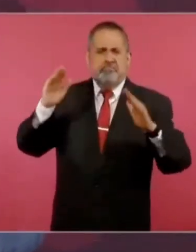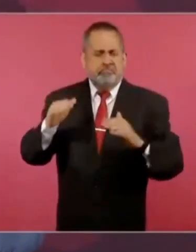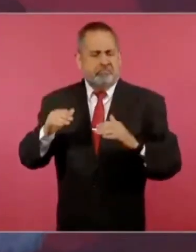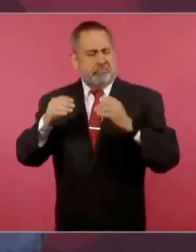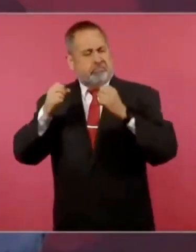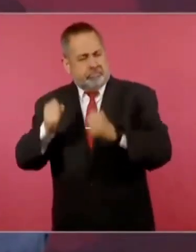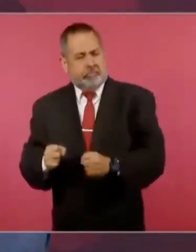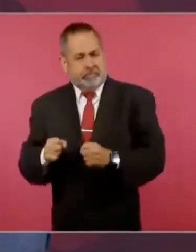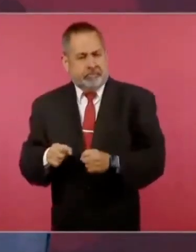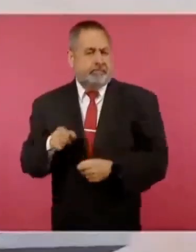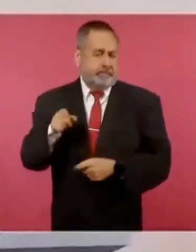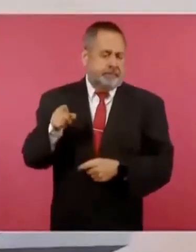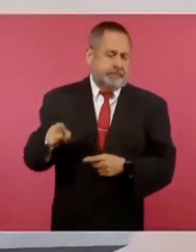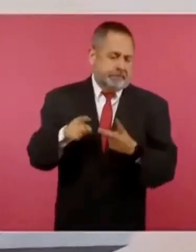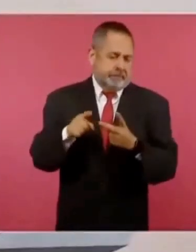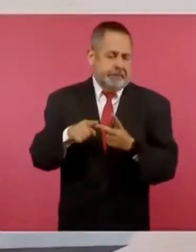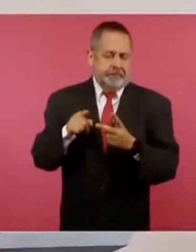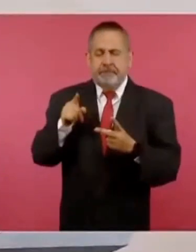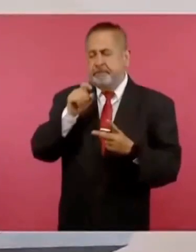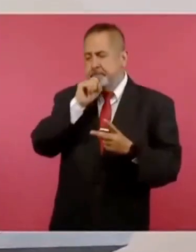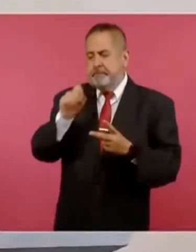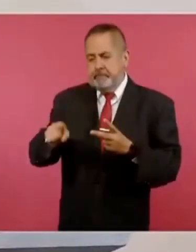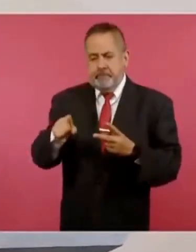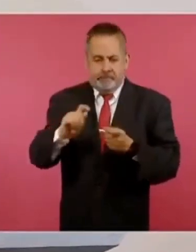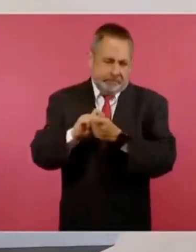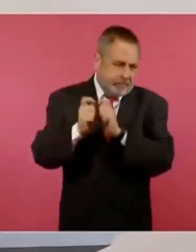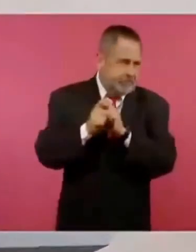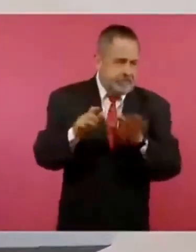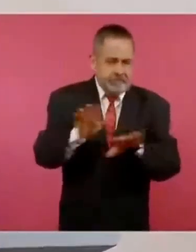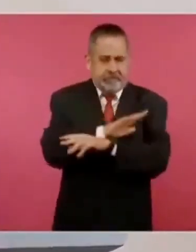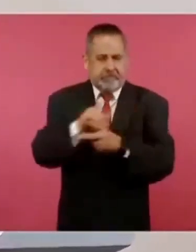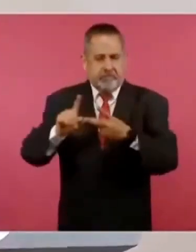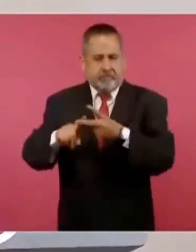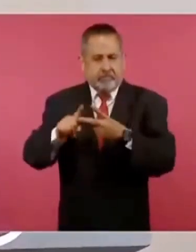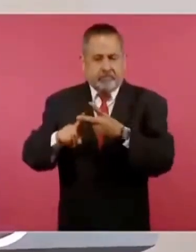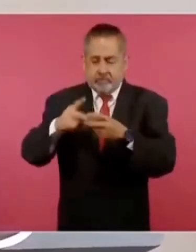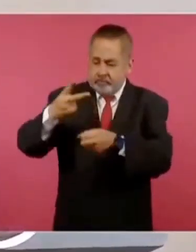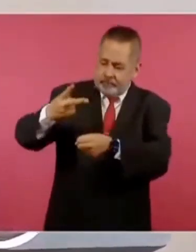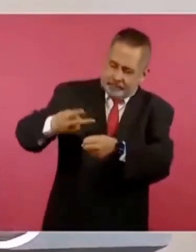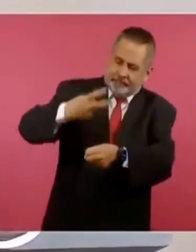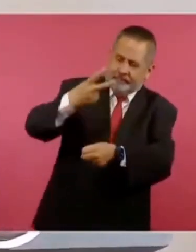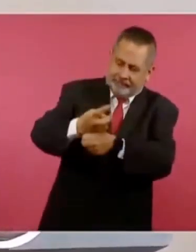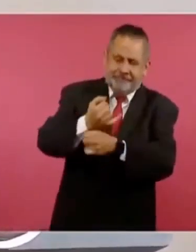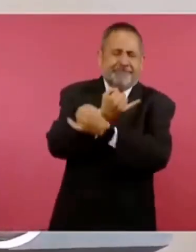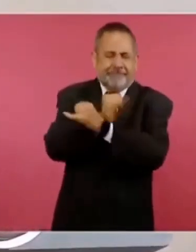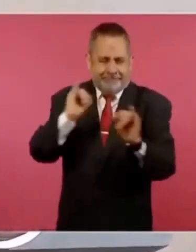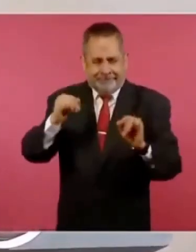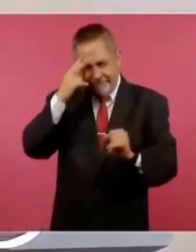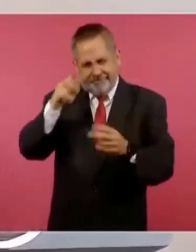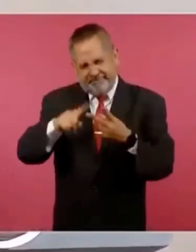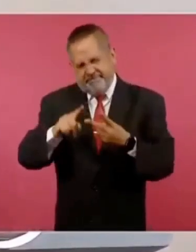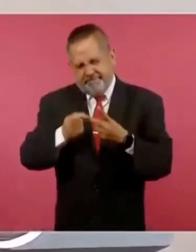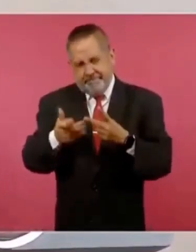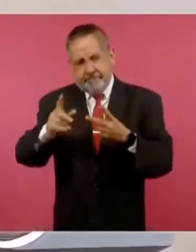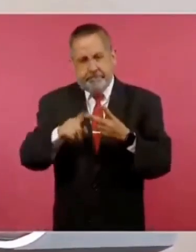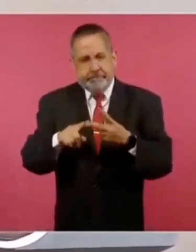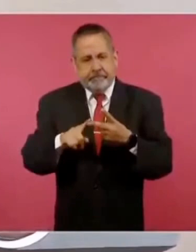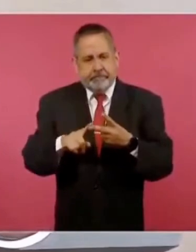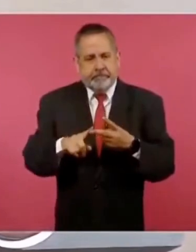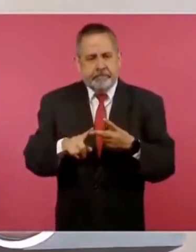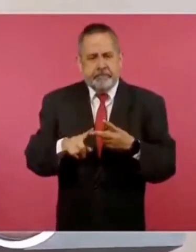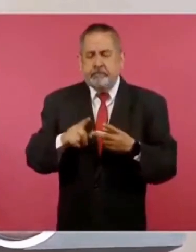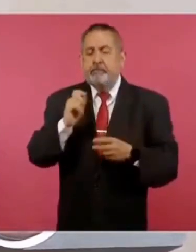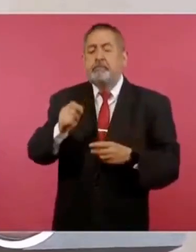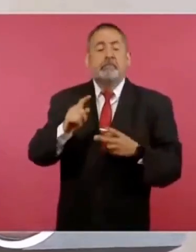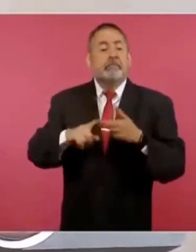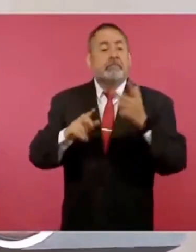Se consumó con esa transformación la segunda independencia de México. Pues la Revolución